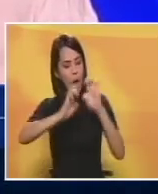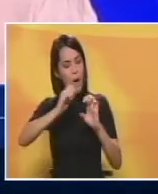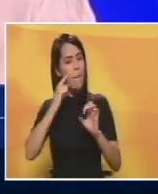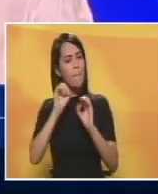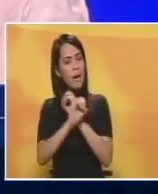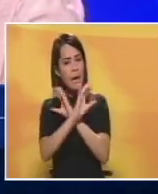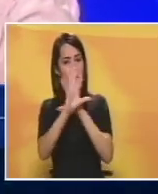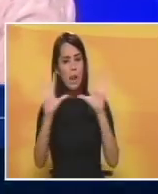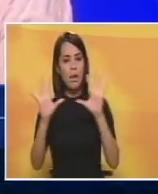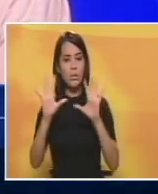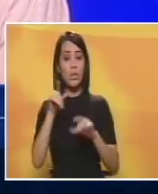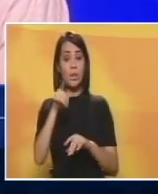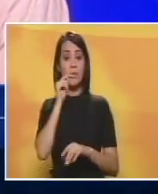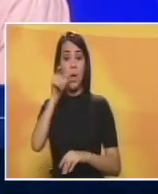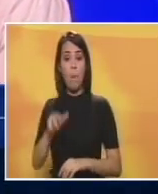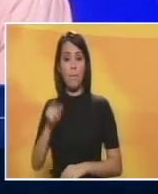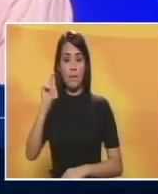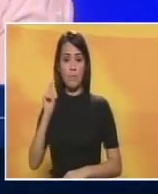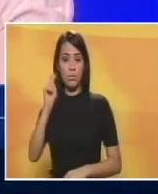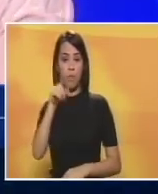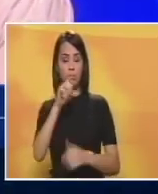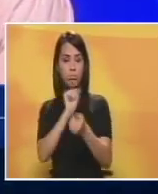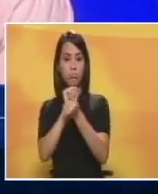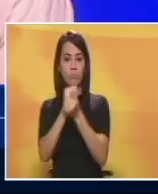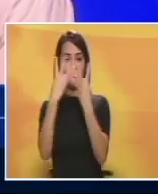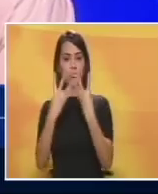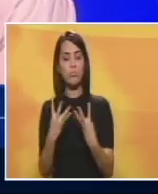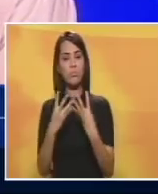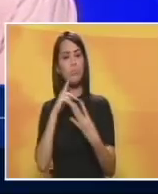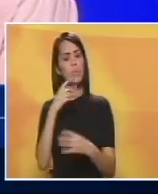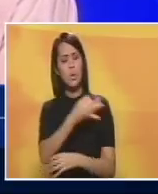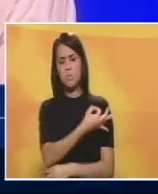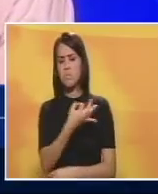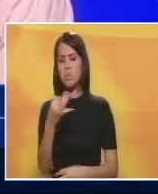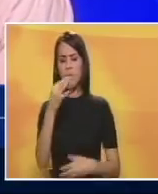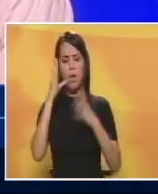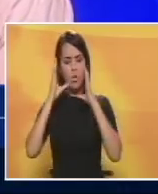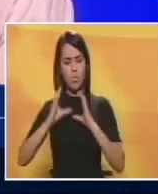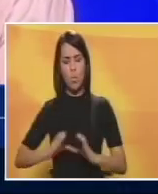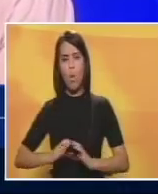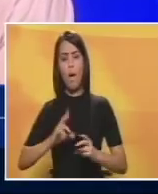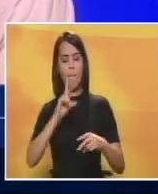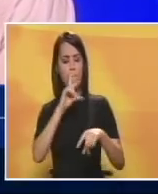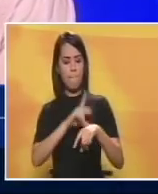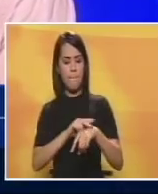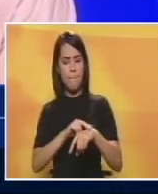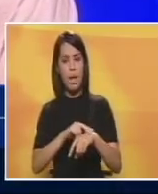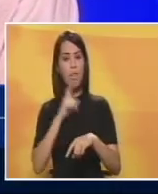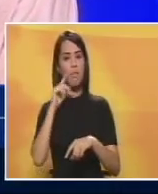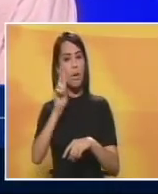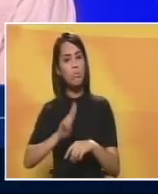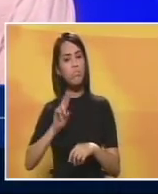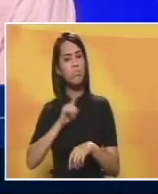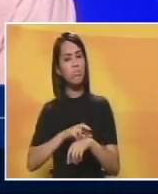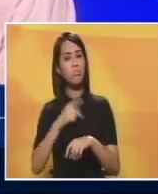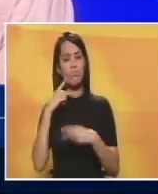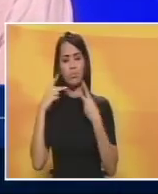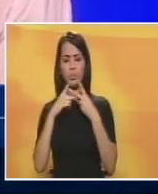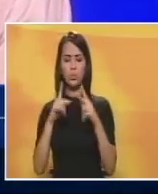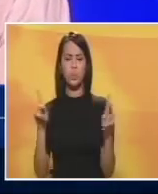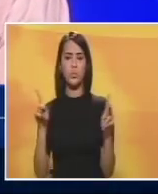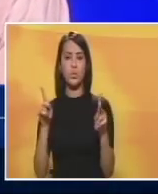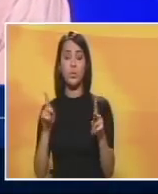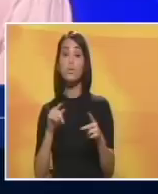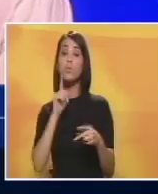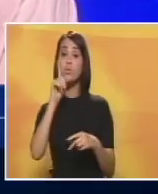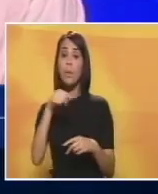claro que ese señor que estaba siendo detenido estaba en perfectas condiciones médicas, que era de uso médico, sale a la luz pública y